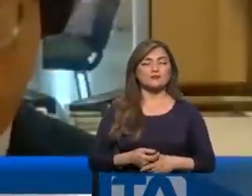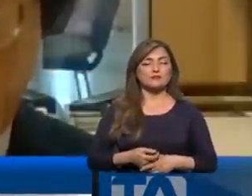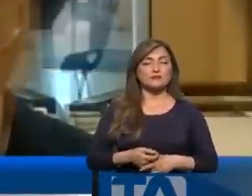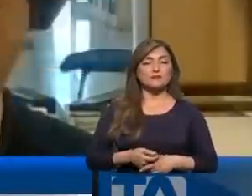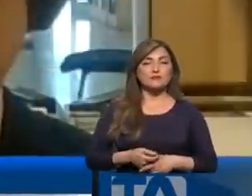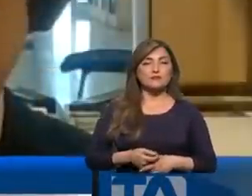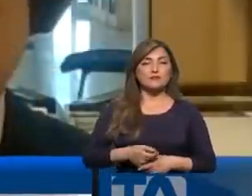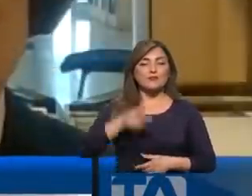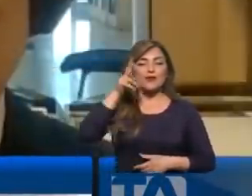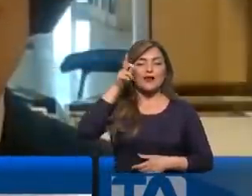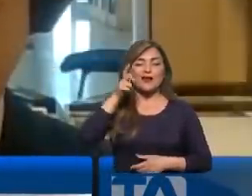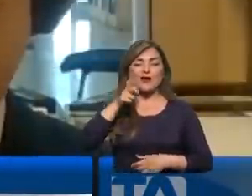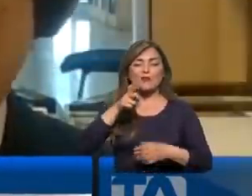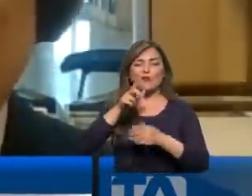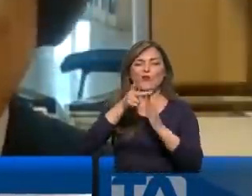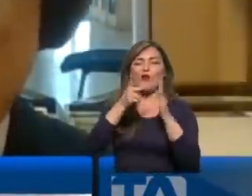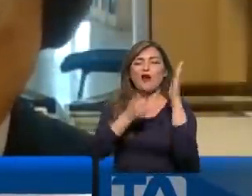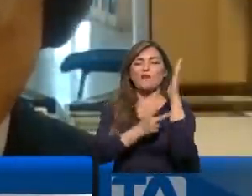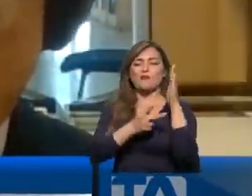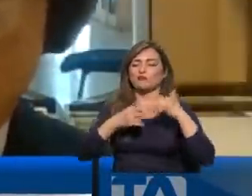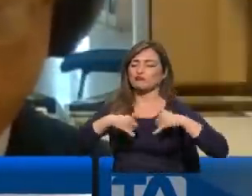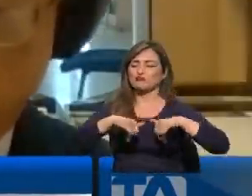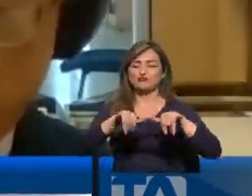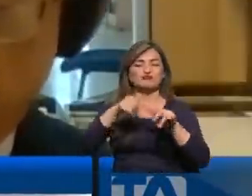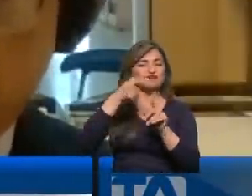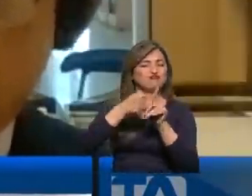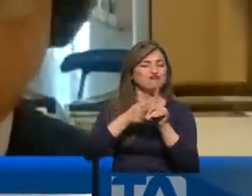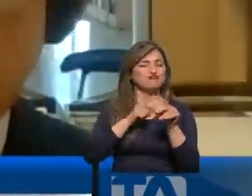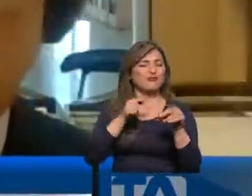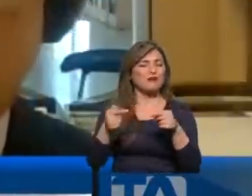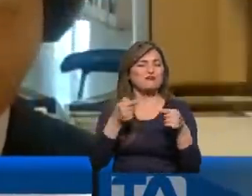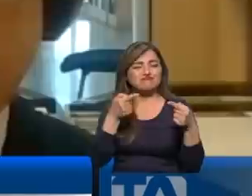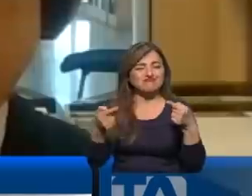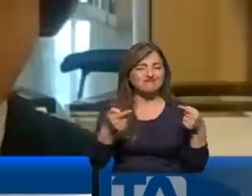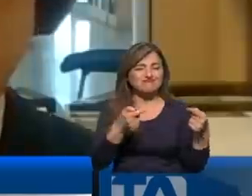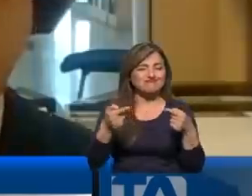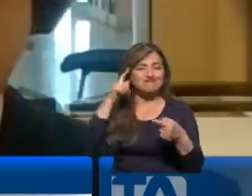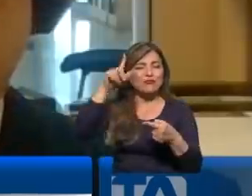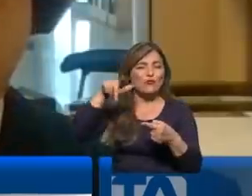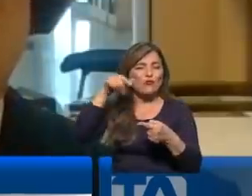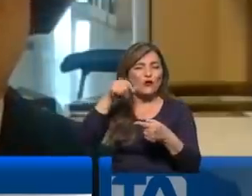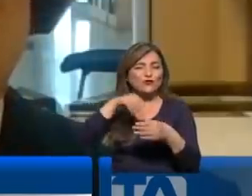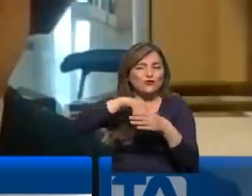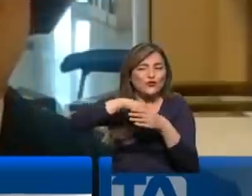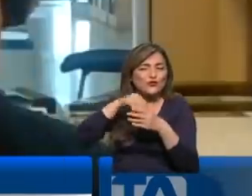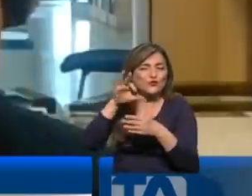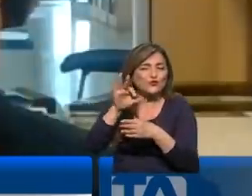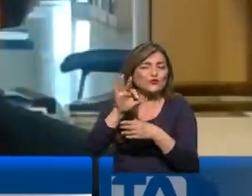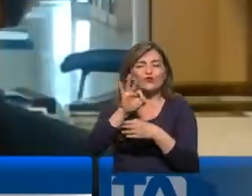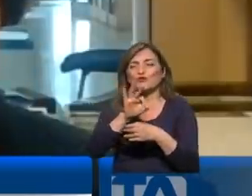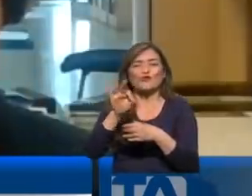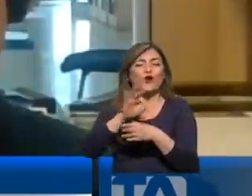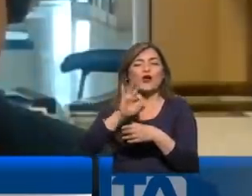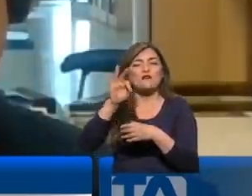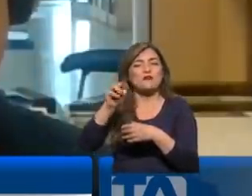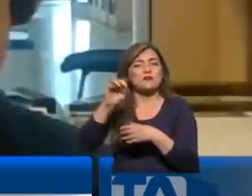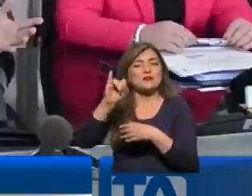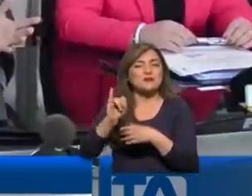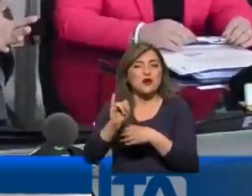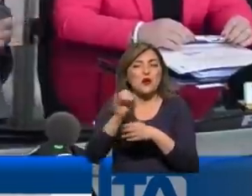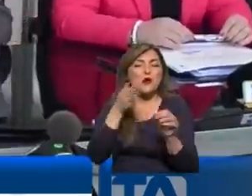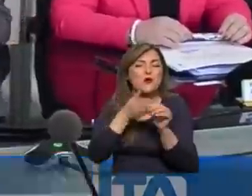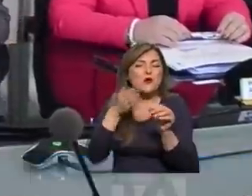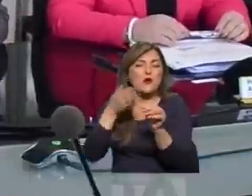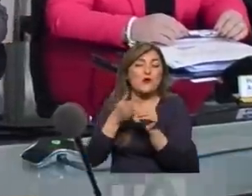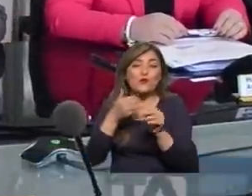el programa. En este mes van a discutir el gobierno y el fondo sobre qué medidas se va a tomar para cumplir con los objetivos.